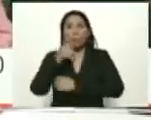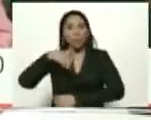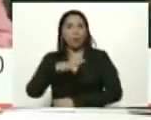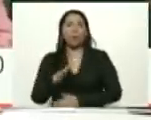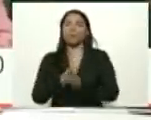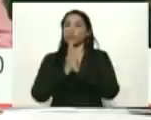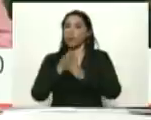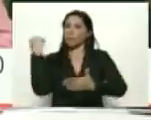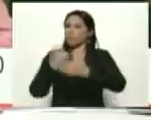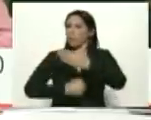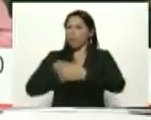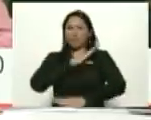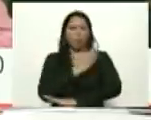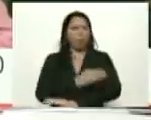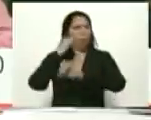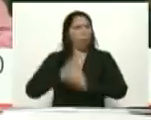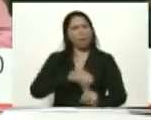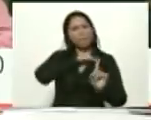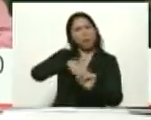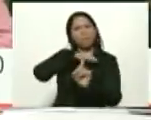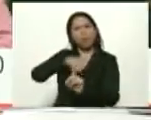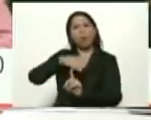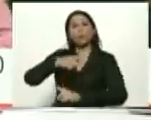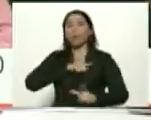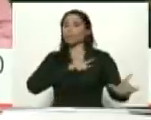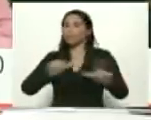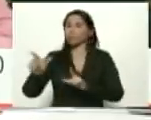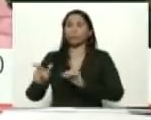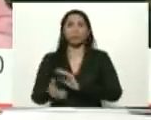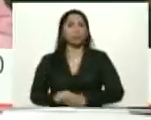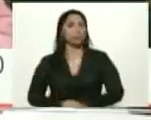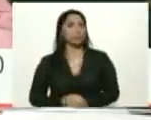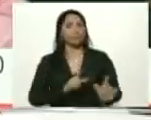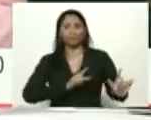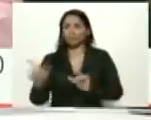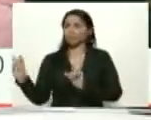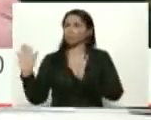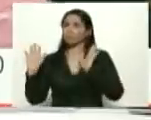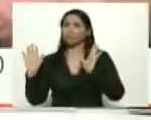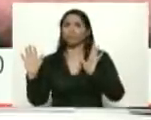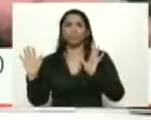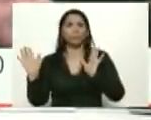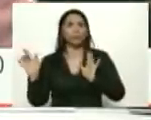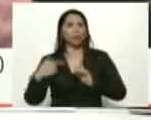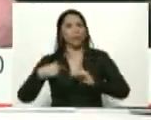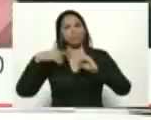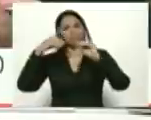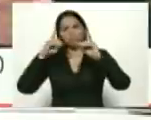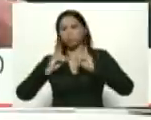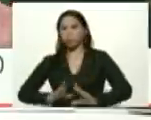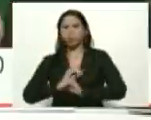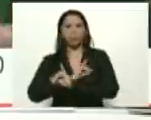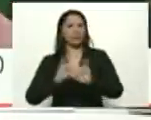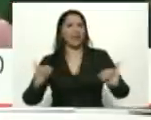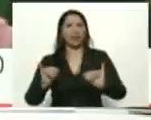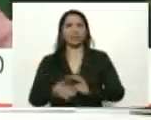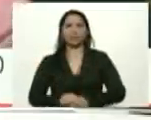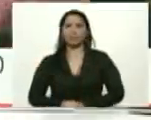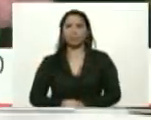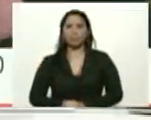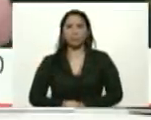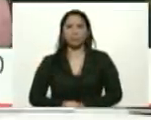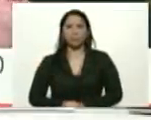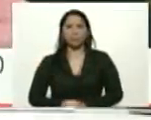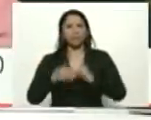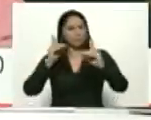dar la batalla. Dura, dura, cruda. Estoy listo para todo. estoy decidido. Ya quemé mis naves,